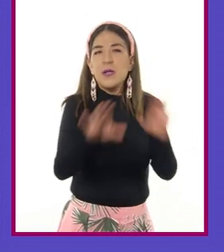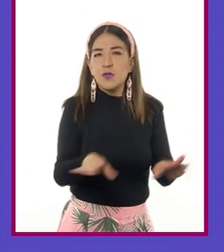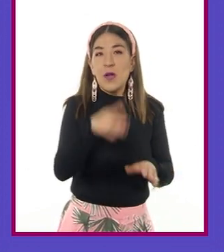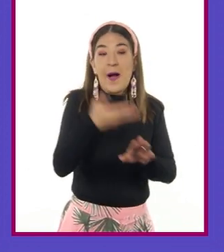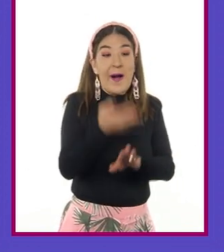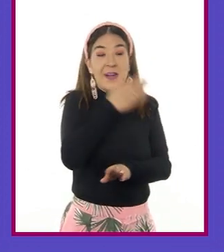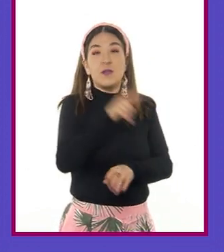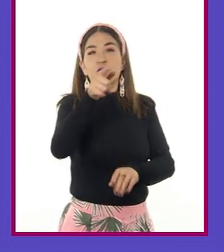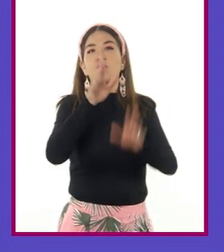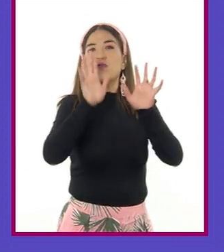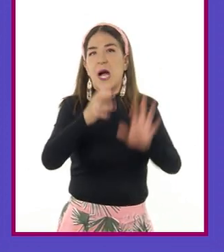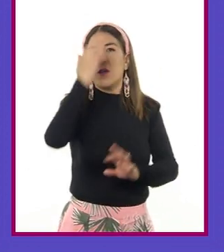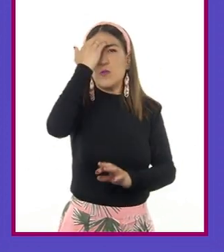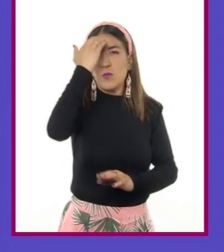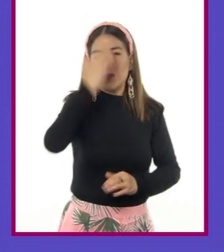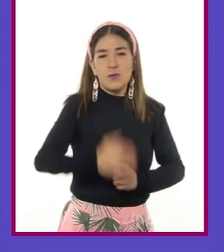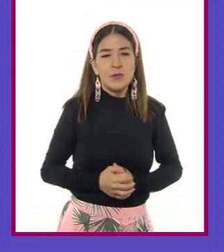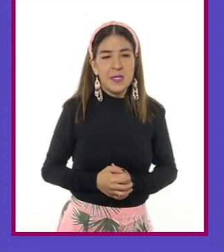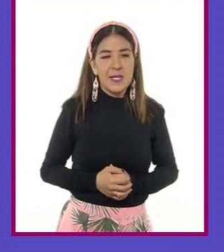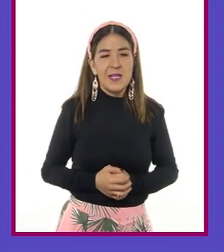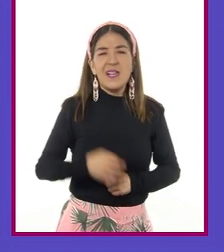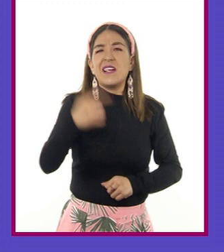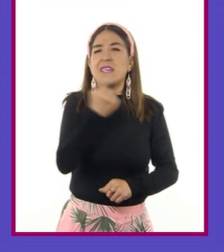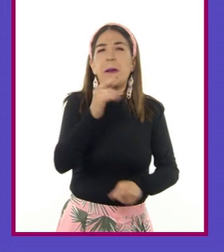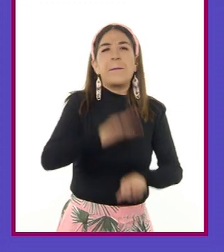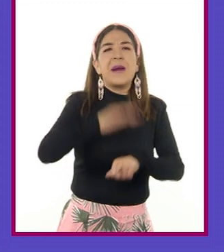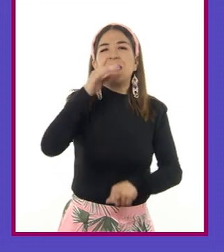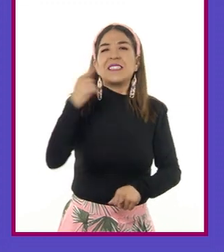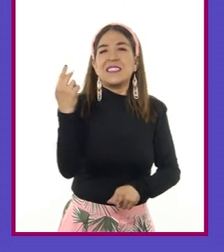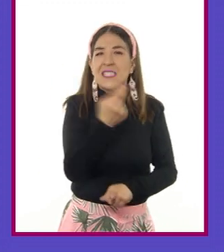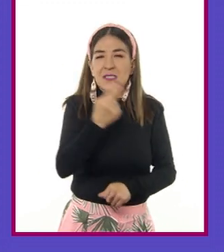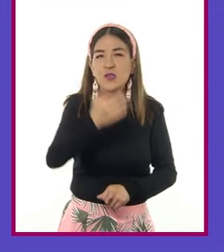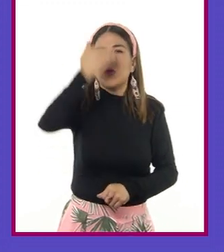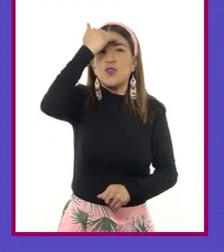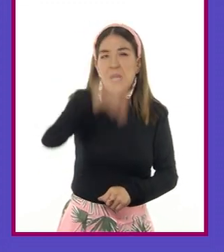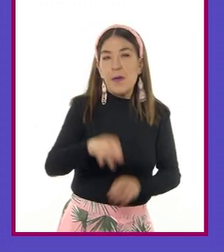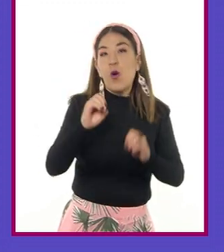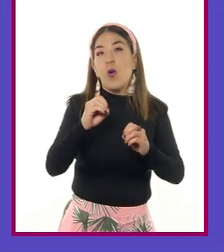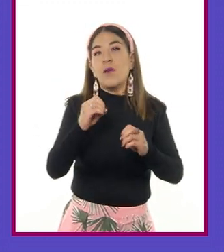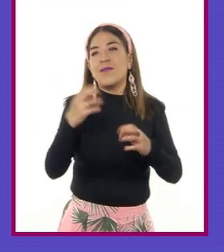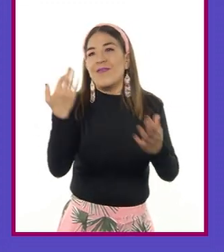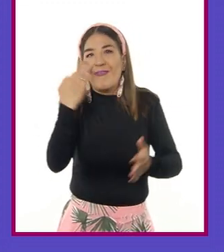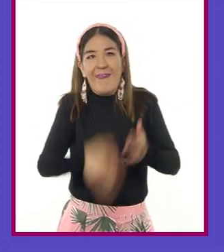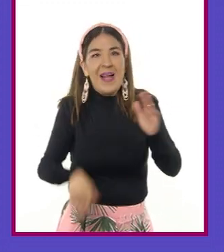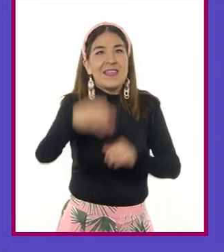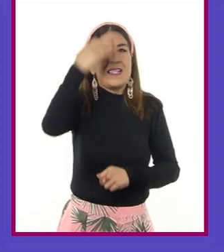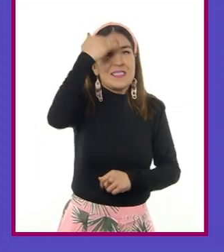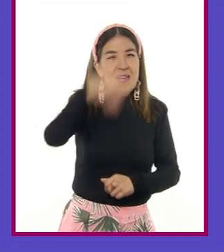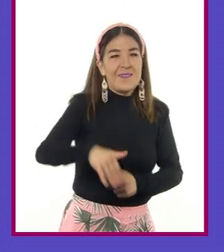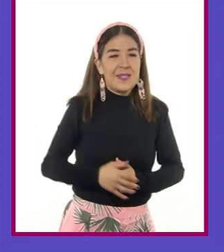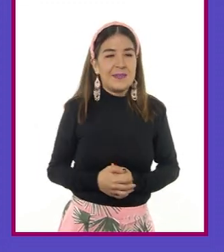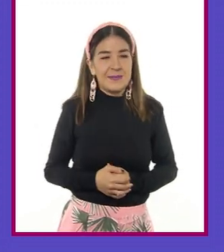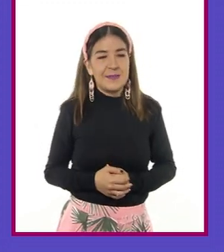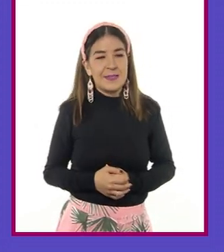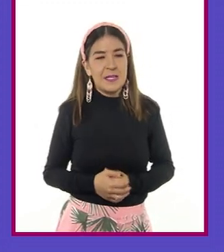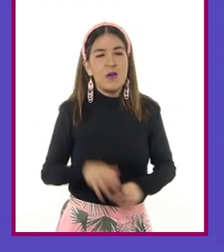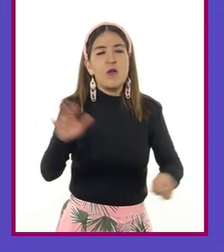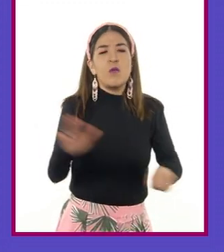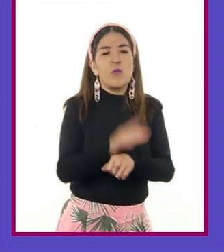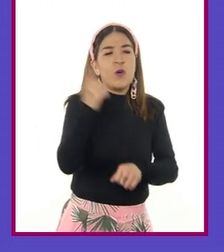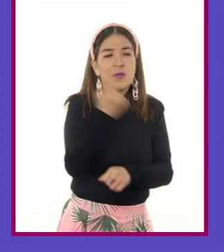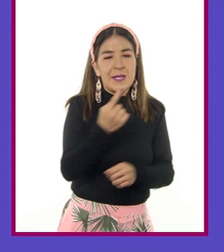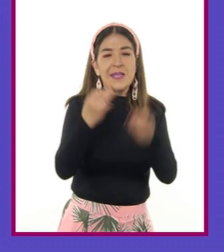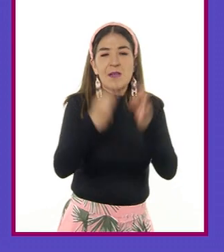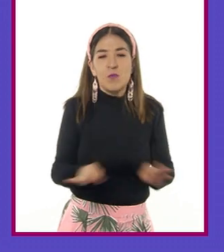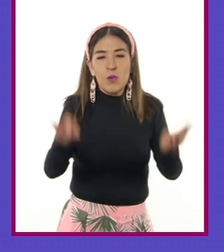conozco? ¿Qué más deseo o necesito saber? ¿Por qué es importante saber sobre